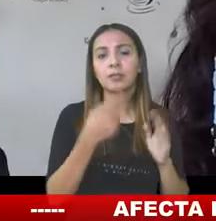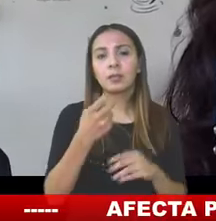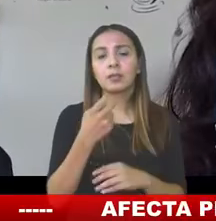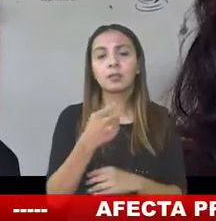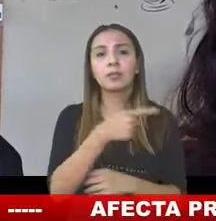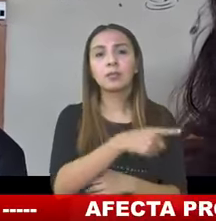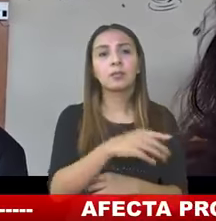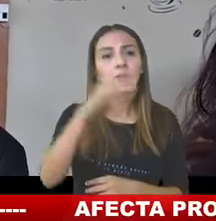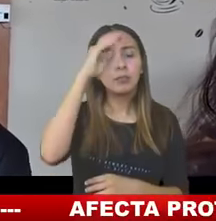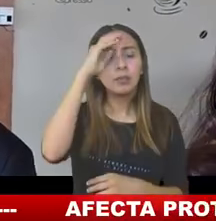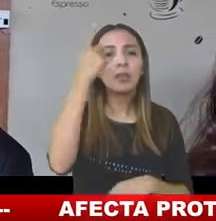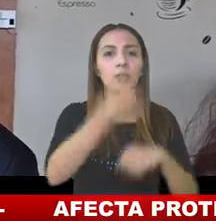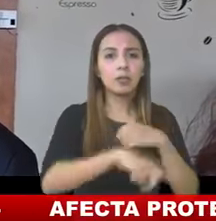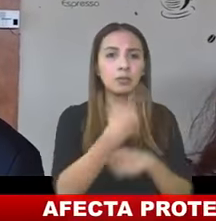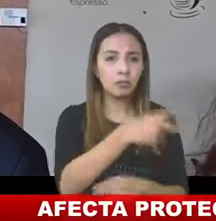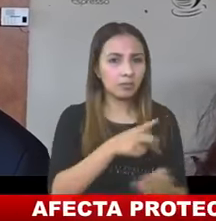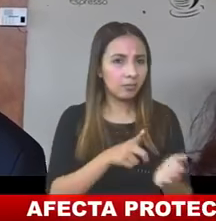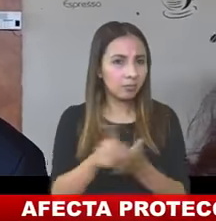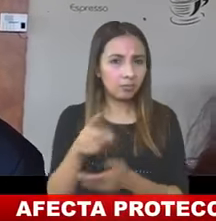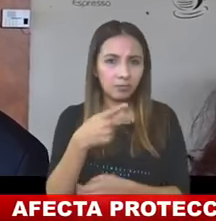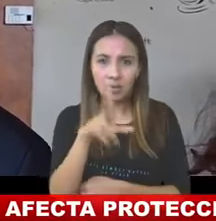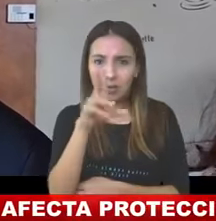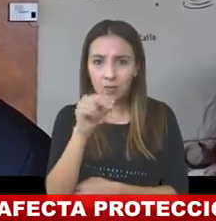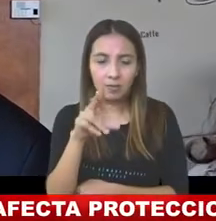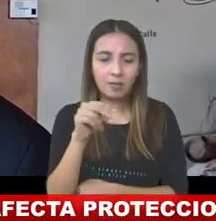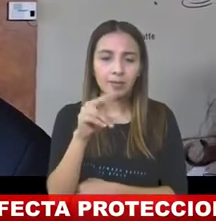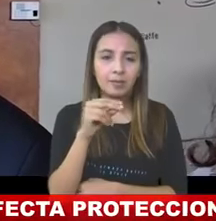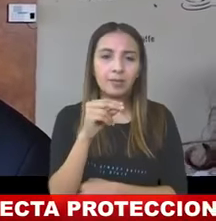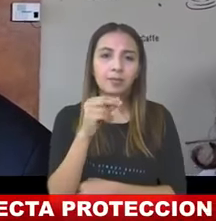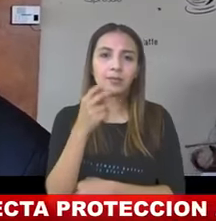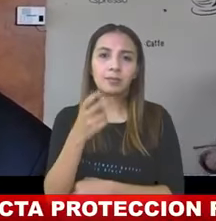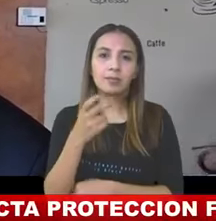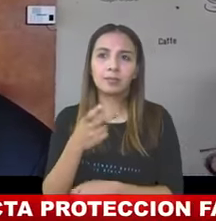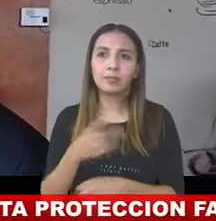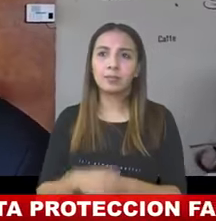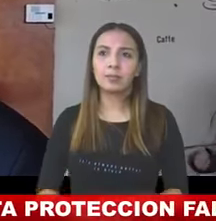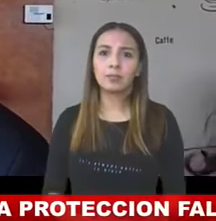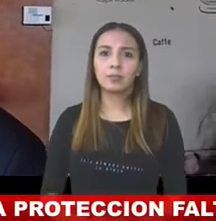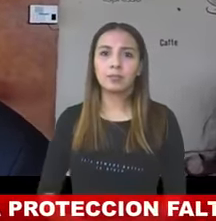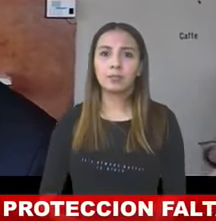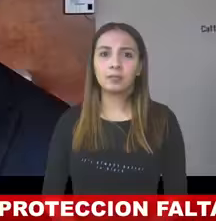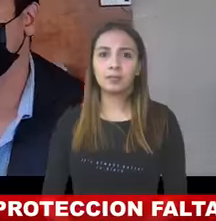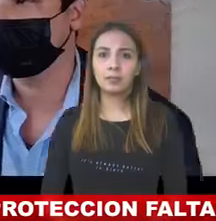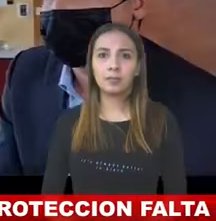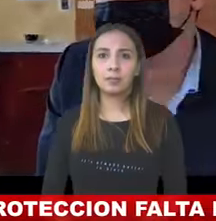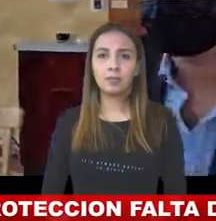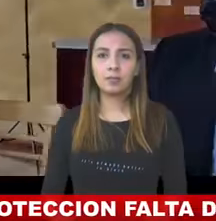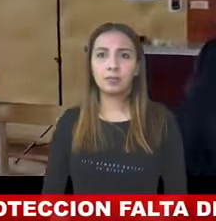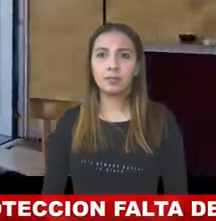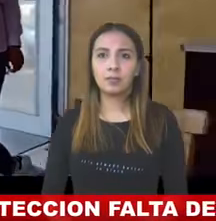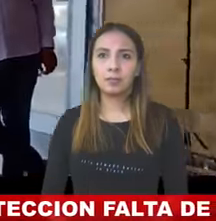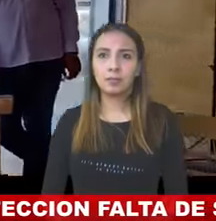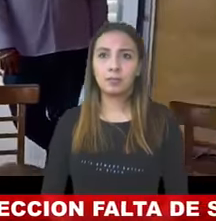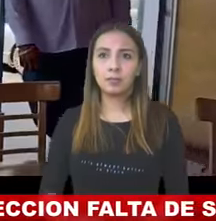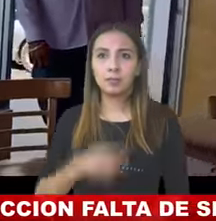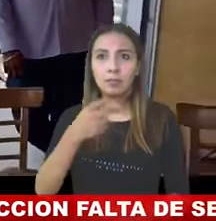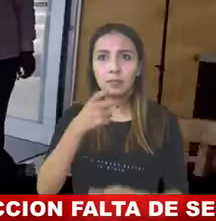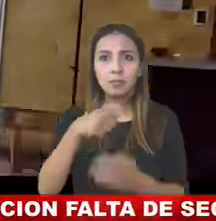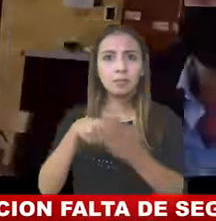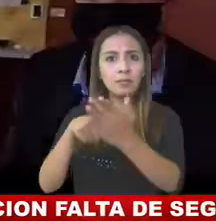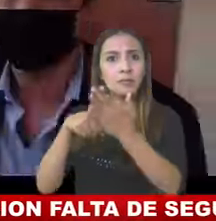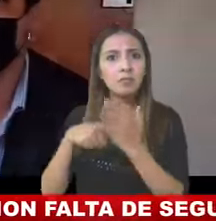vaya a vulnerar sus derechos. Y la ley lo contempla. Entonces, ¿qué es lo que se hace? ¿Te lo mostraste? Sí, claro. Quiero anexamando, lo mostraste. Bueno, quiero mostrar